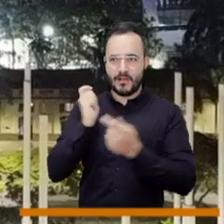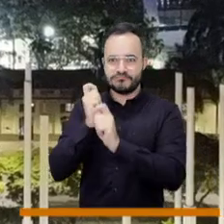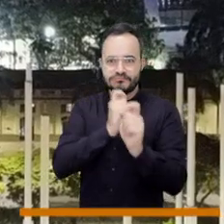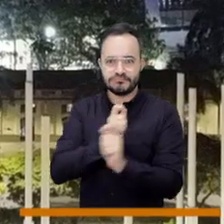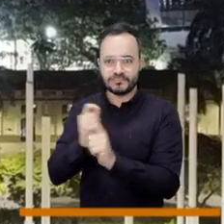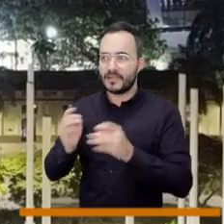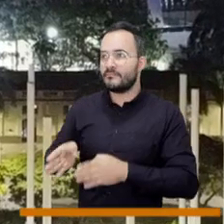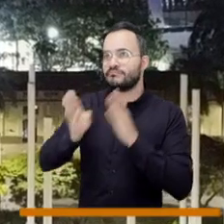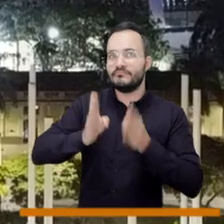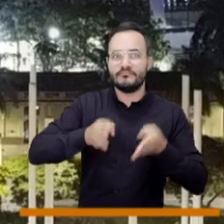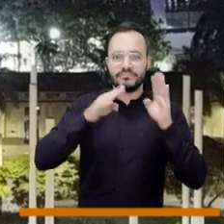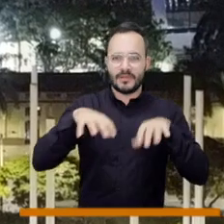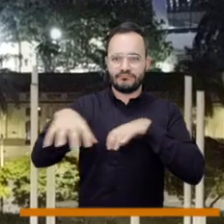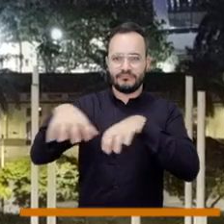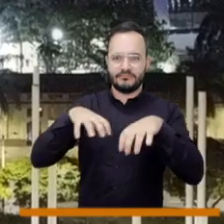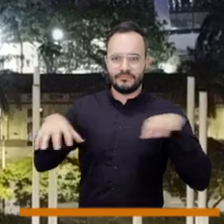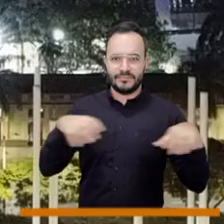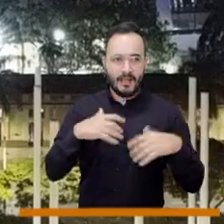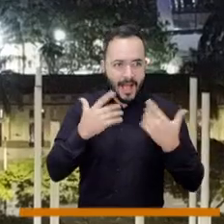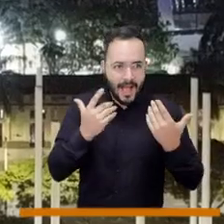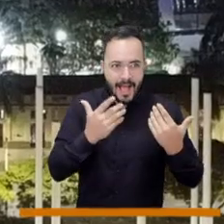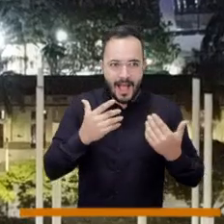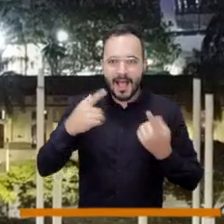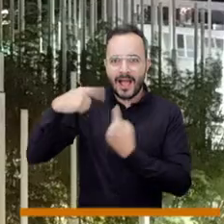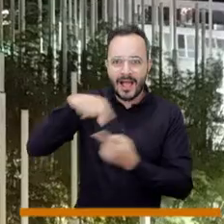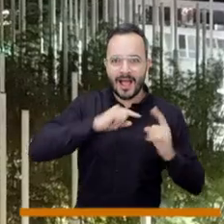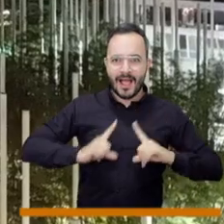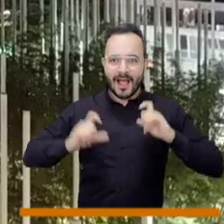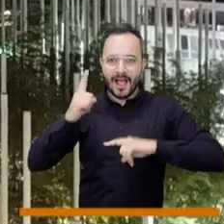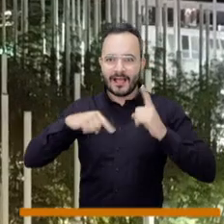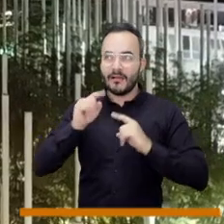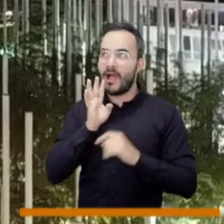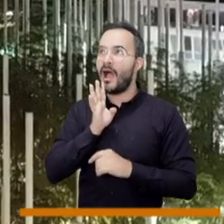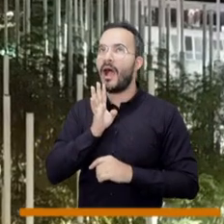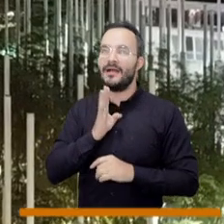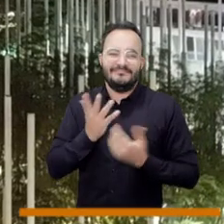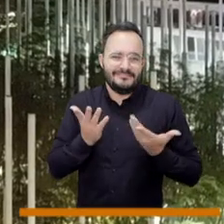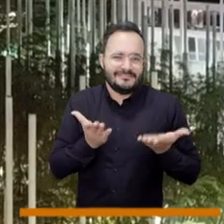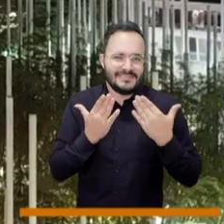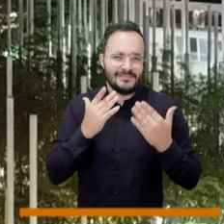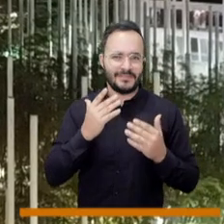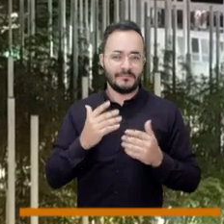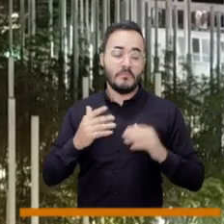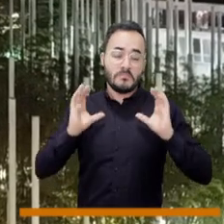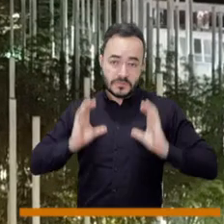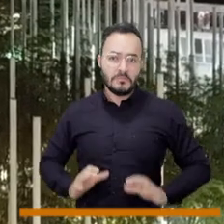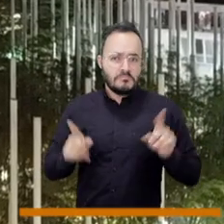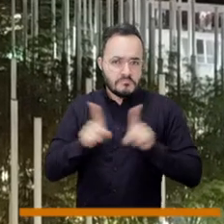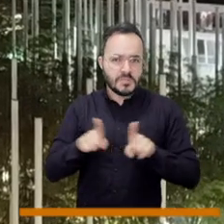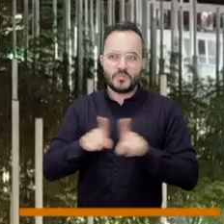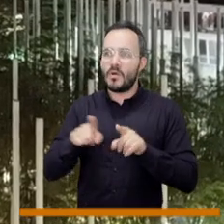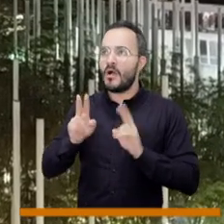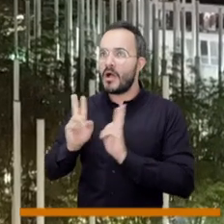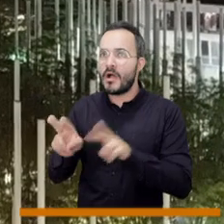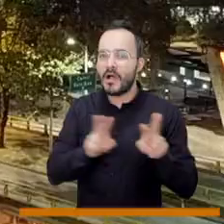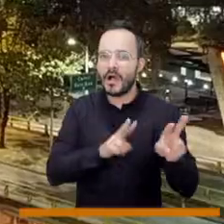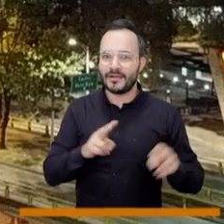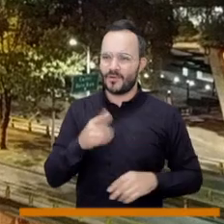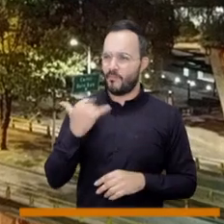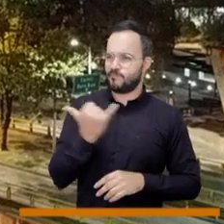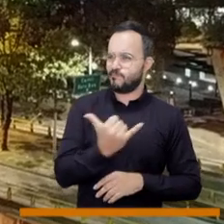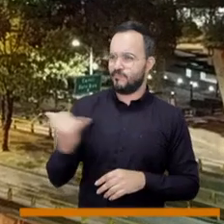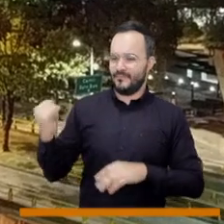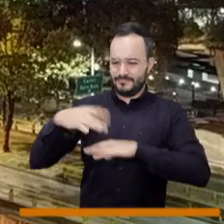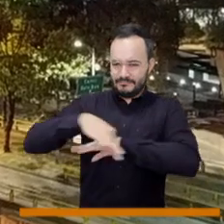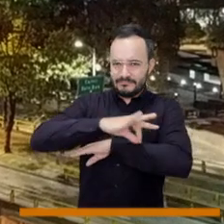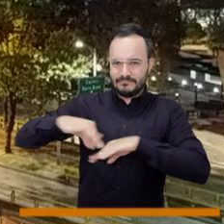distribución. Entonces es un atractivo para que los ciudadanos de Medellín nos conectemos con nuestro centro administrativo distrital por la riqueza